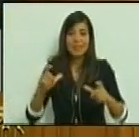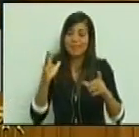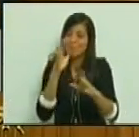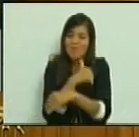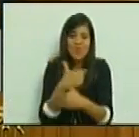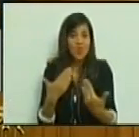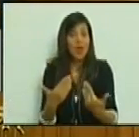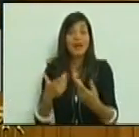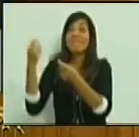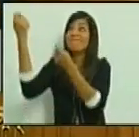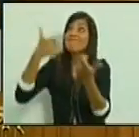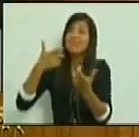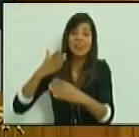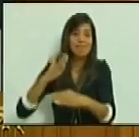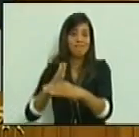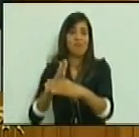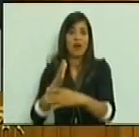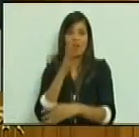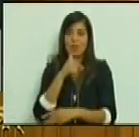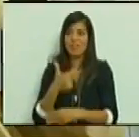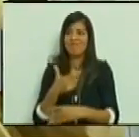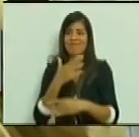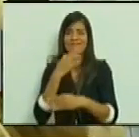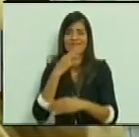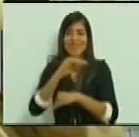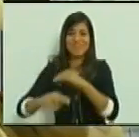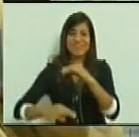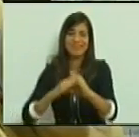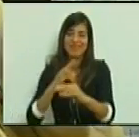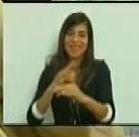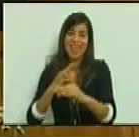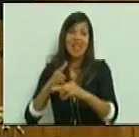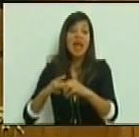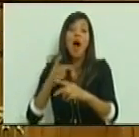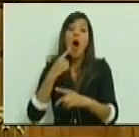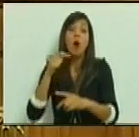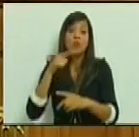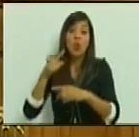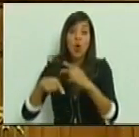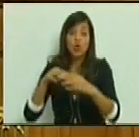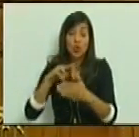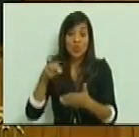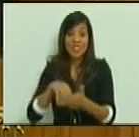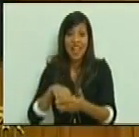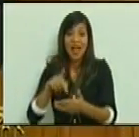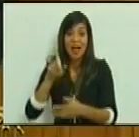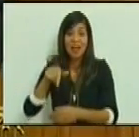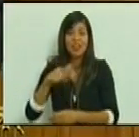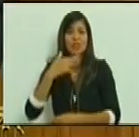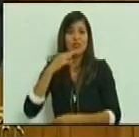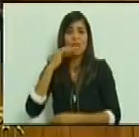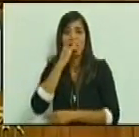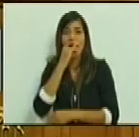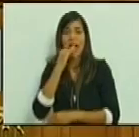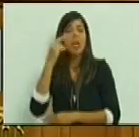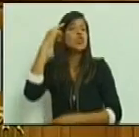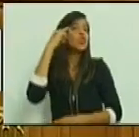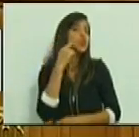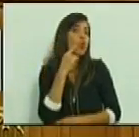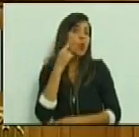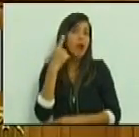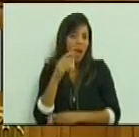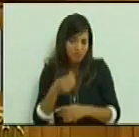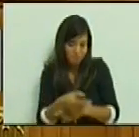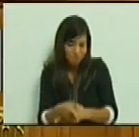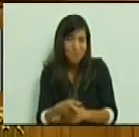importado y se hace con materia prima nacional, el quitosano, allá en el estado Sucre, que se produce en